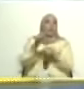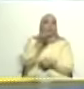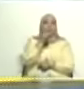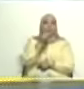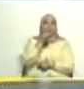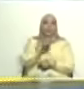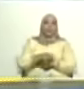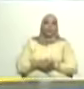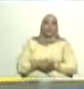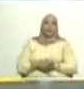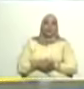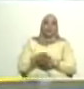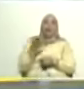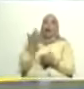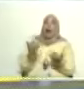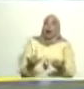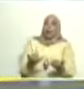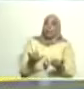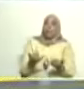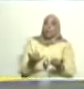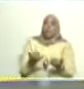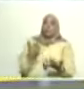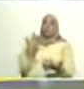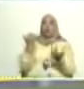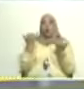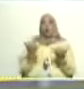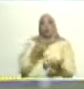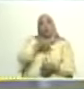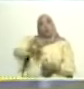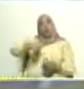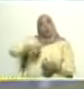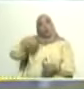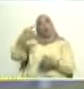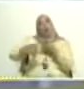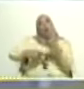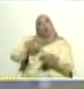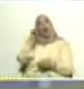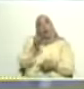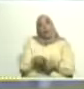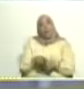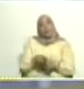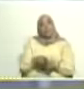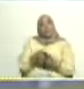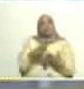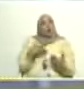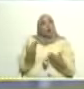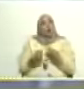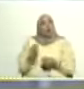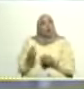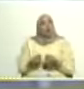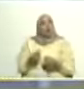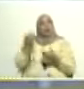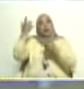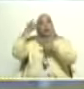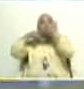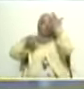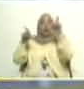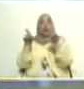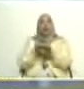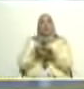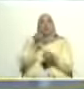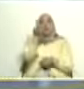de mecanismos de compensación. Y eso, presidente, solamente será posible si, como lo dijo el comandante Chávez y